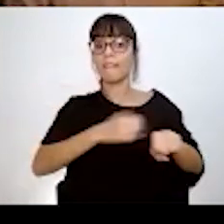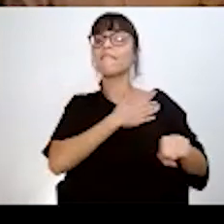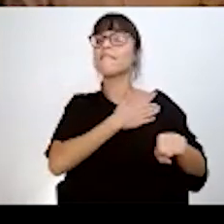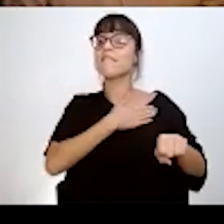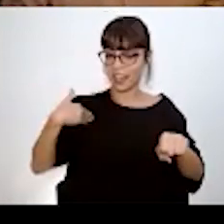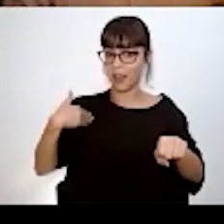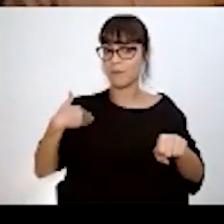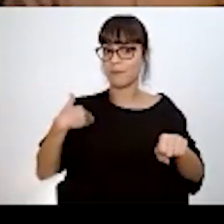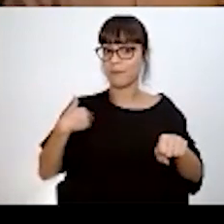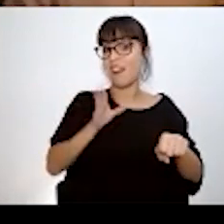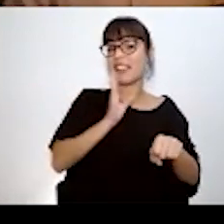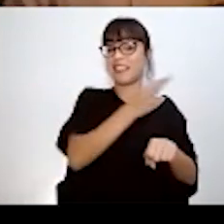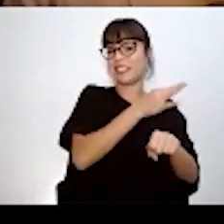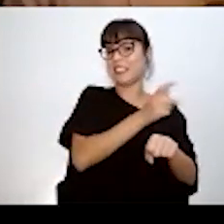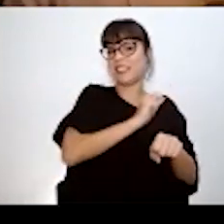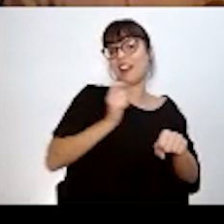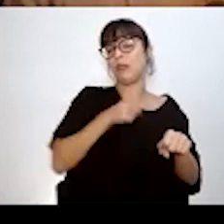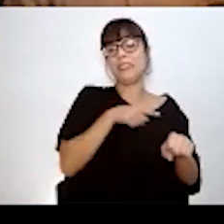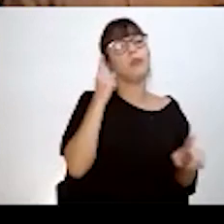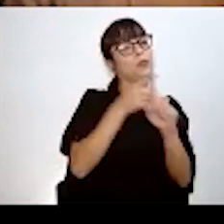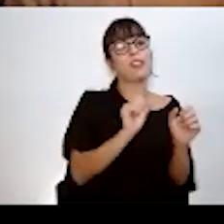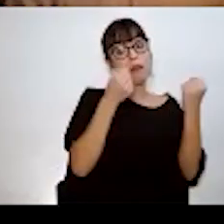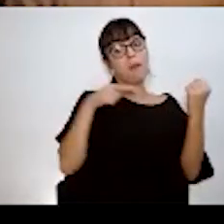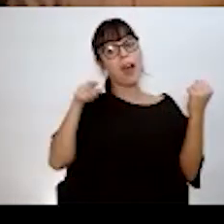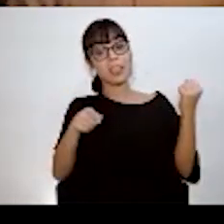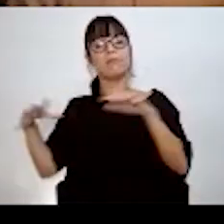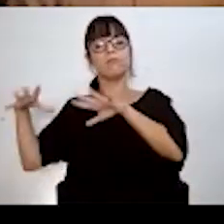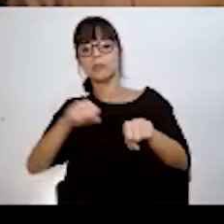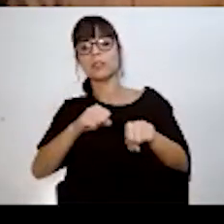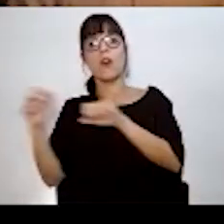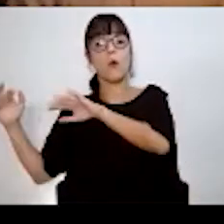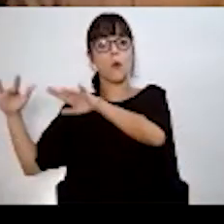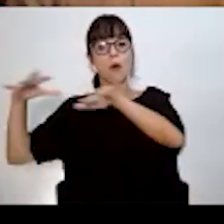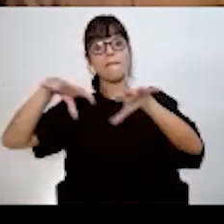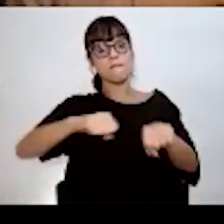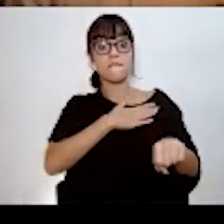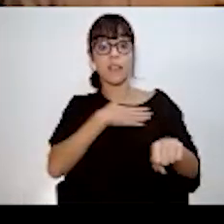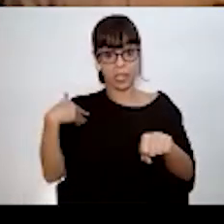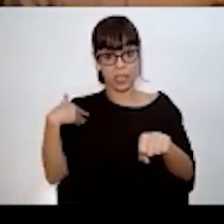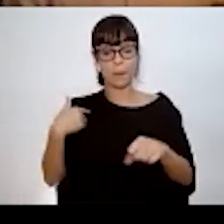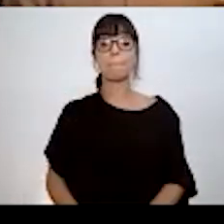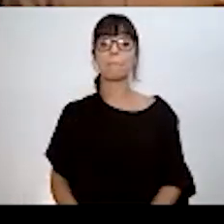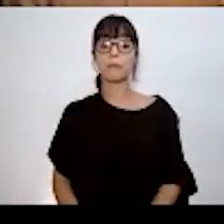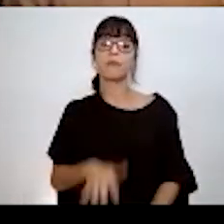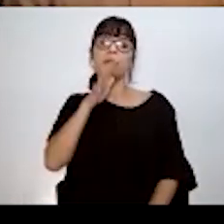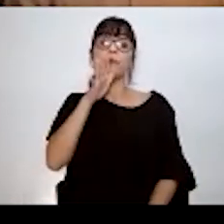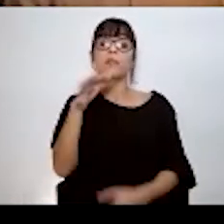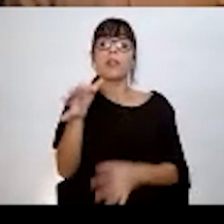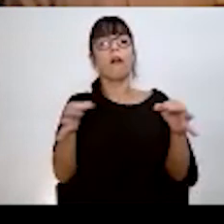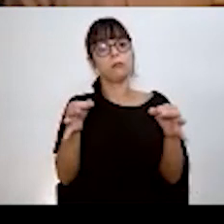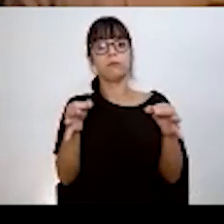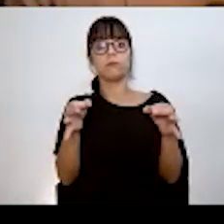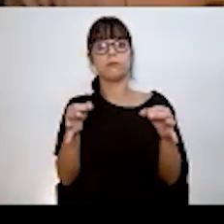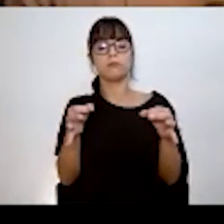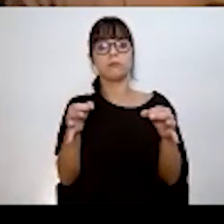posiblemente, bueno, sin el posiblemente, no solamente llegaba un contingente poblacional lo suficientemente grande como para garantizar esa